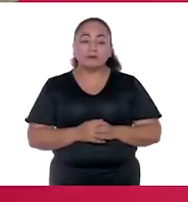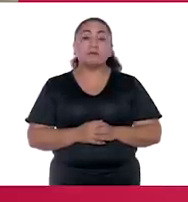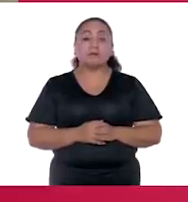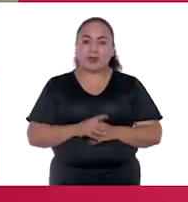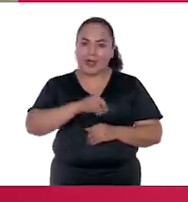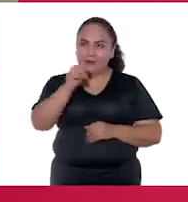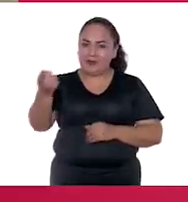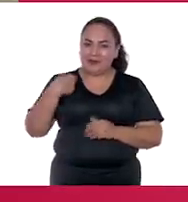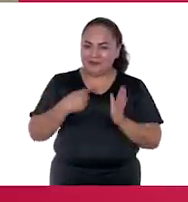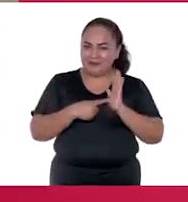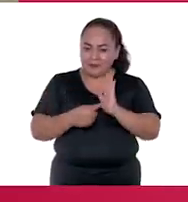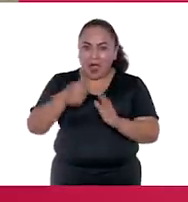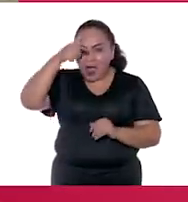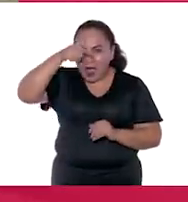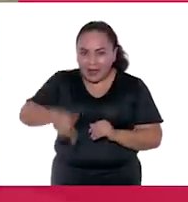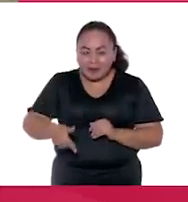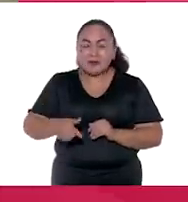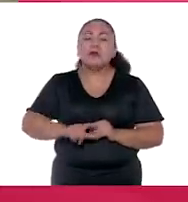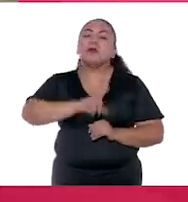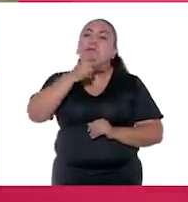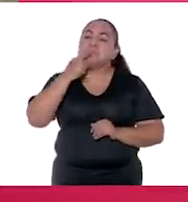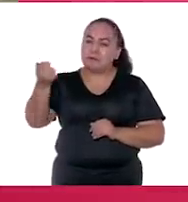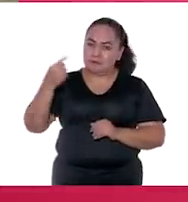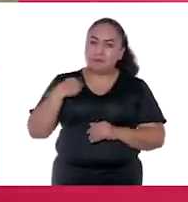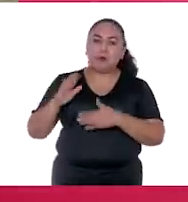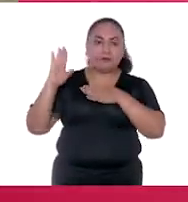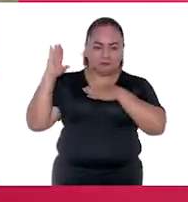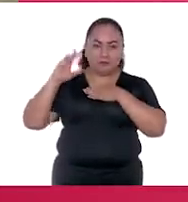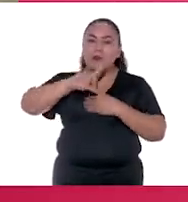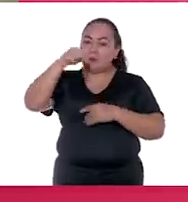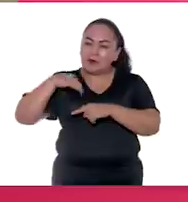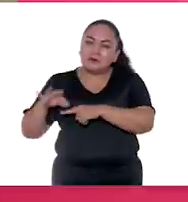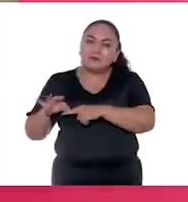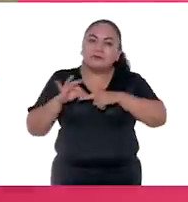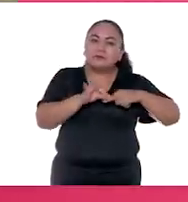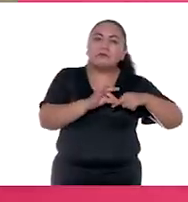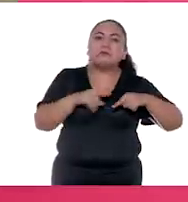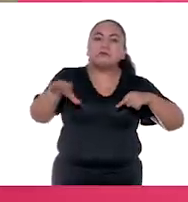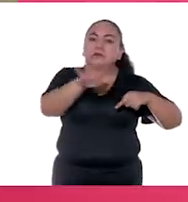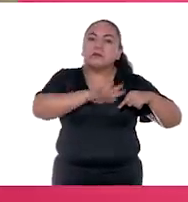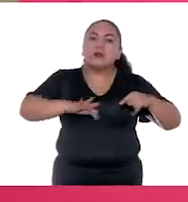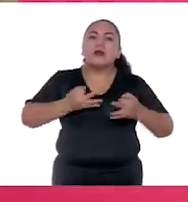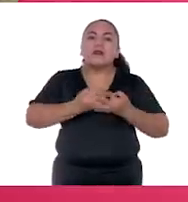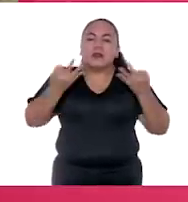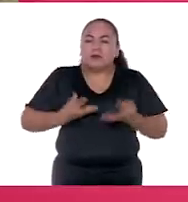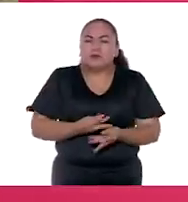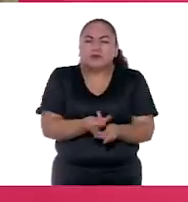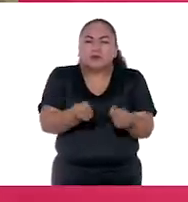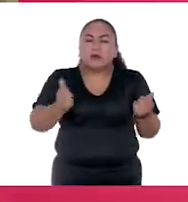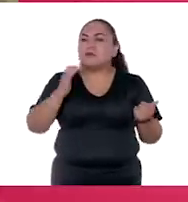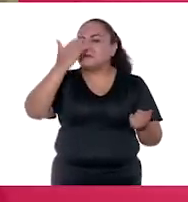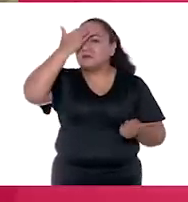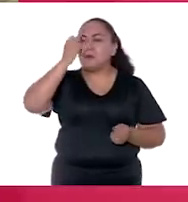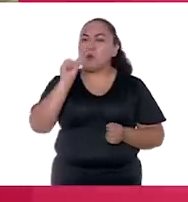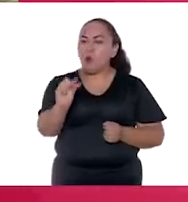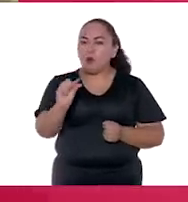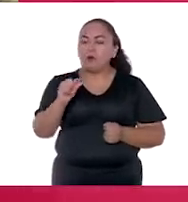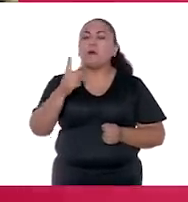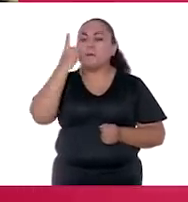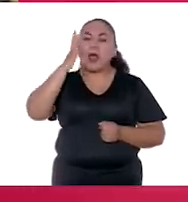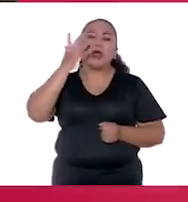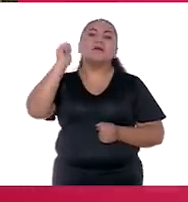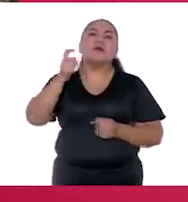Después de mostrarme el hallazgo, Rodrigo promete llevarme a una zona poco conocida del desierto, donde vamos a tener un encuentro con el